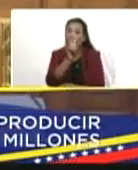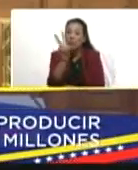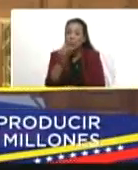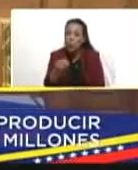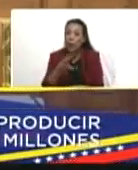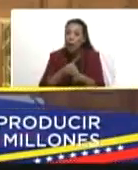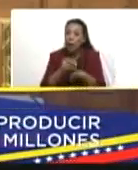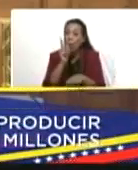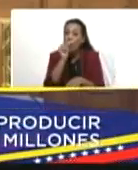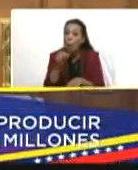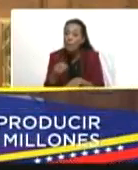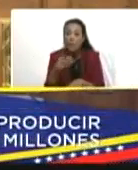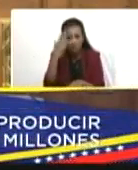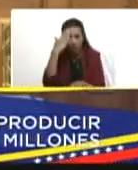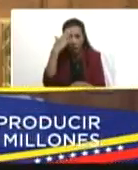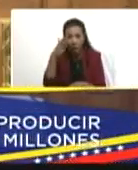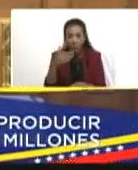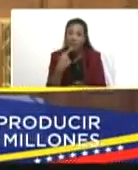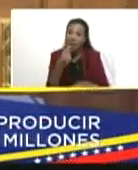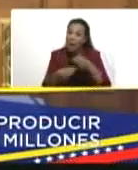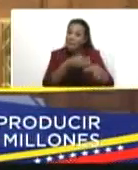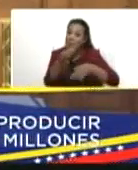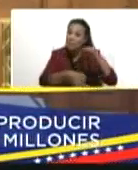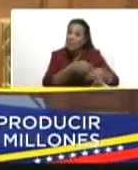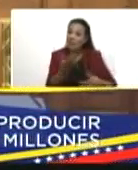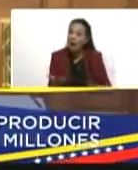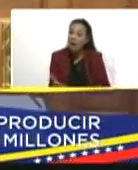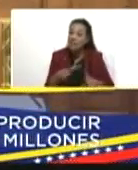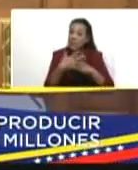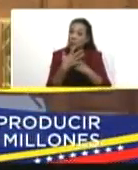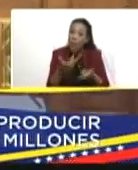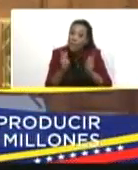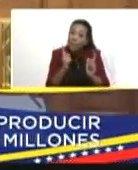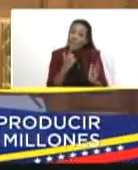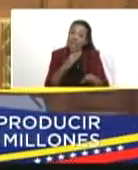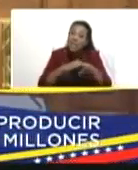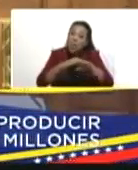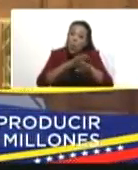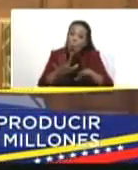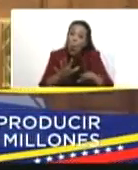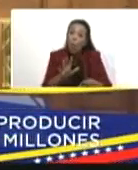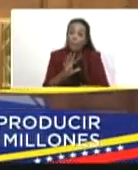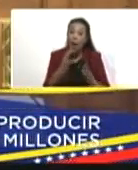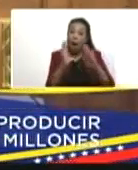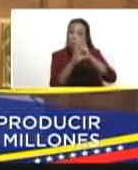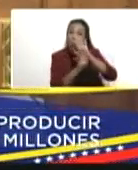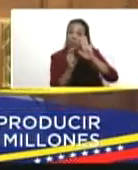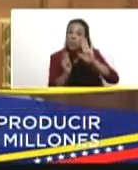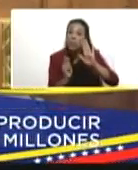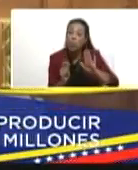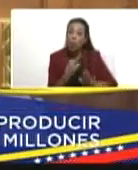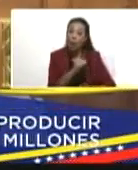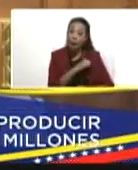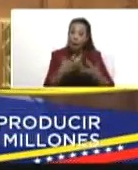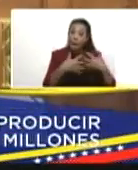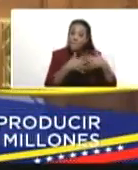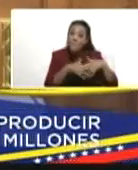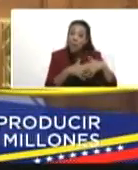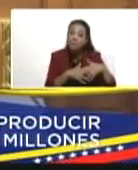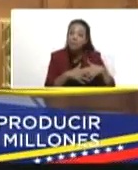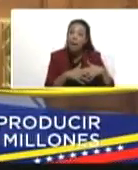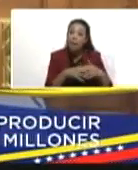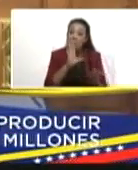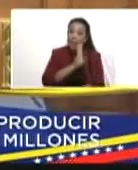Venezuela usted también tiene que hablar más me permite usted que es un organismo autónomo